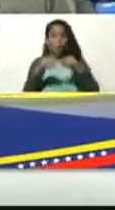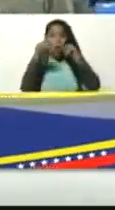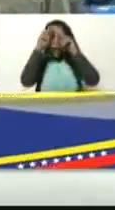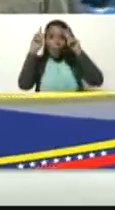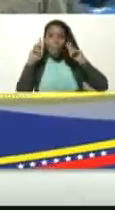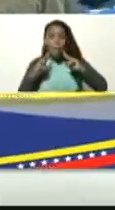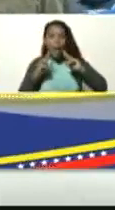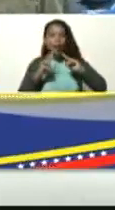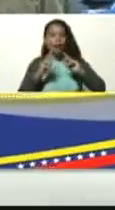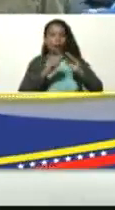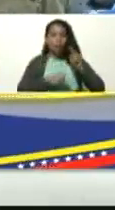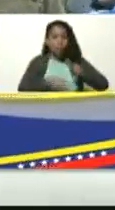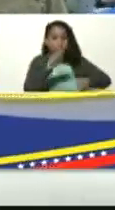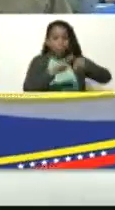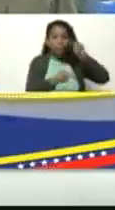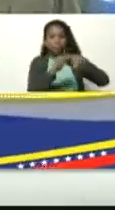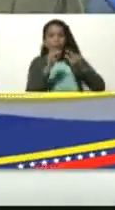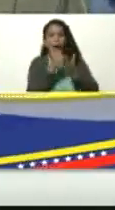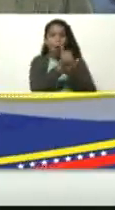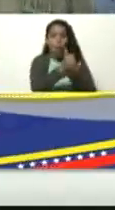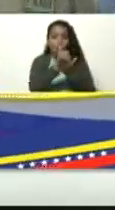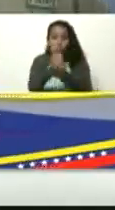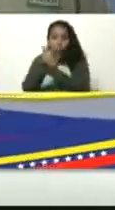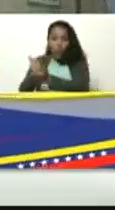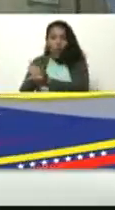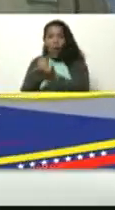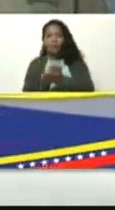Limpiar, reconstruir, construir,